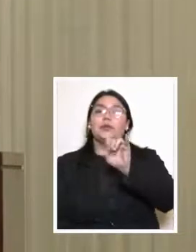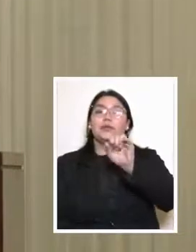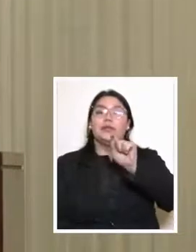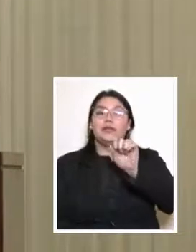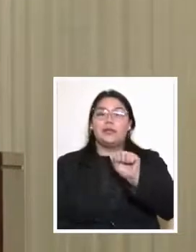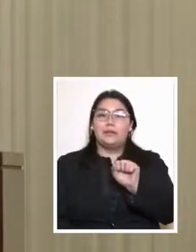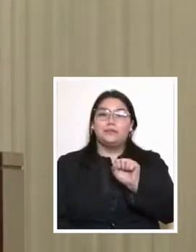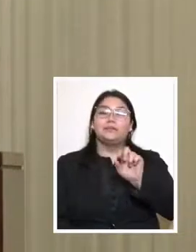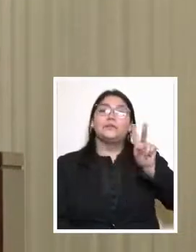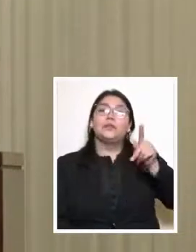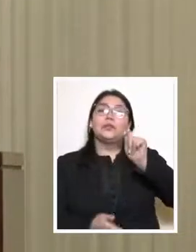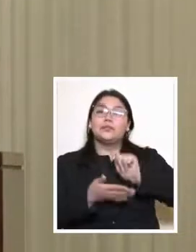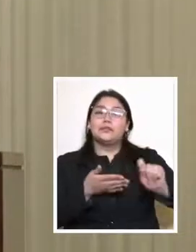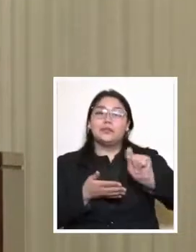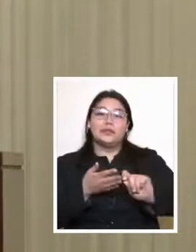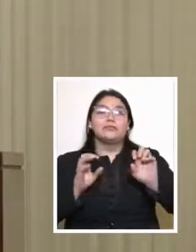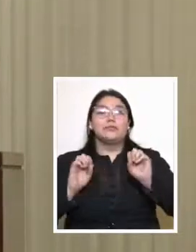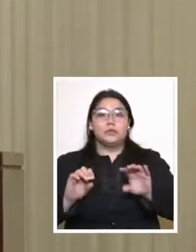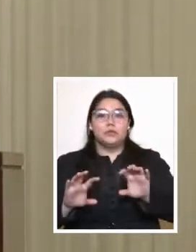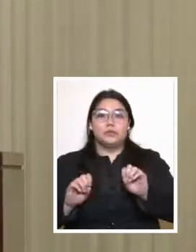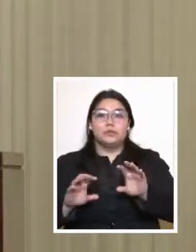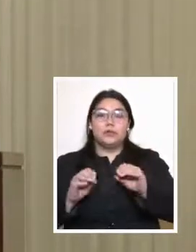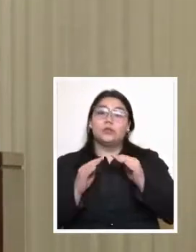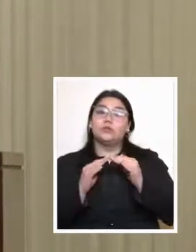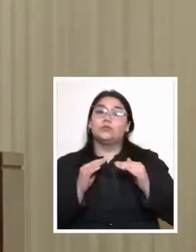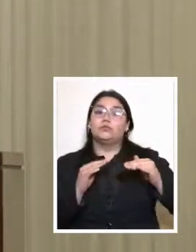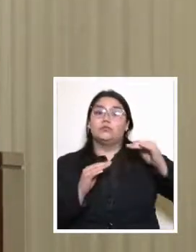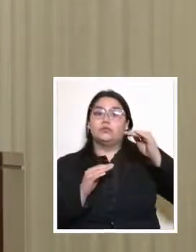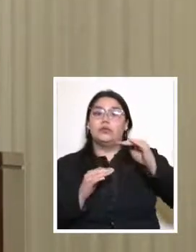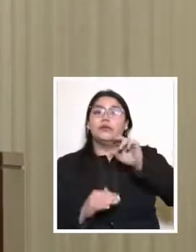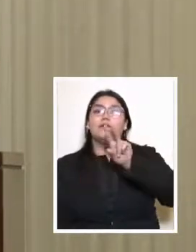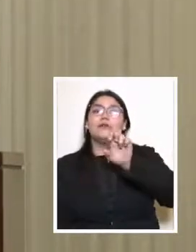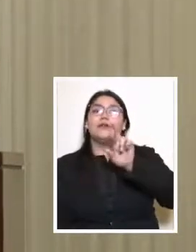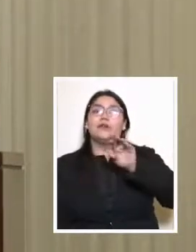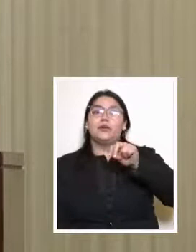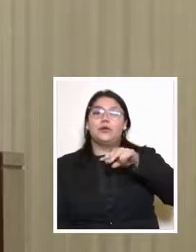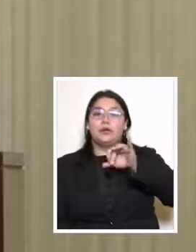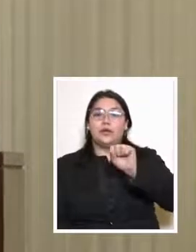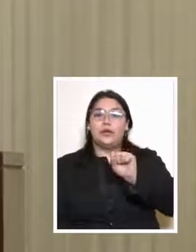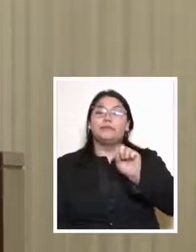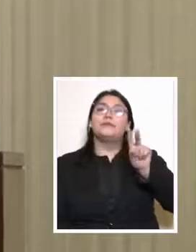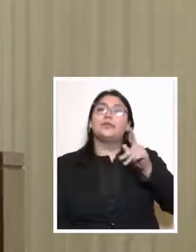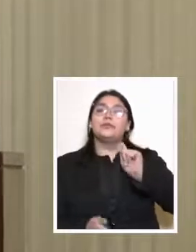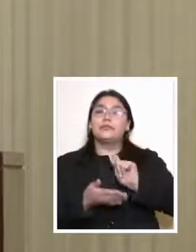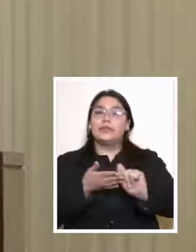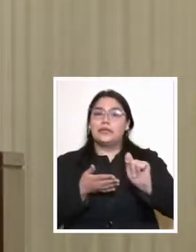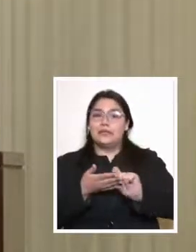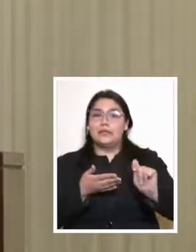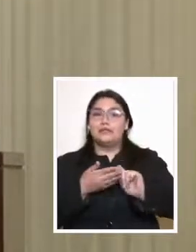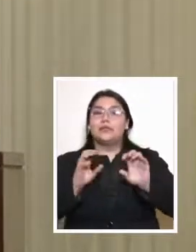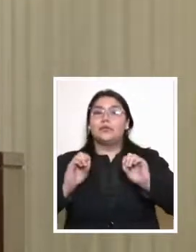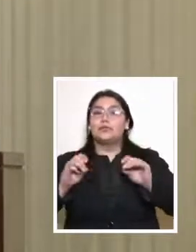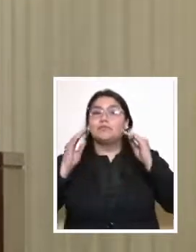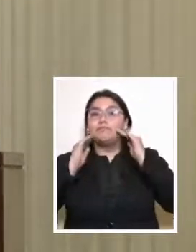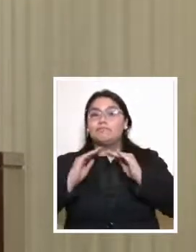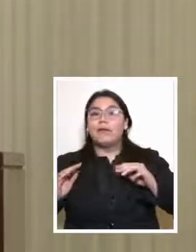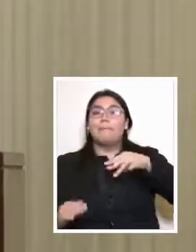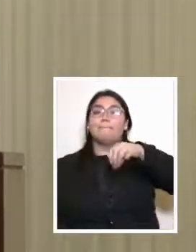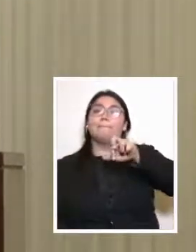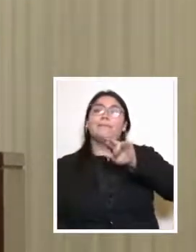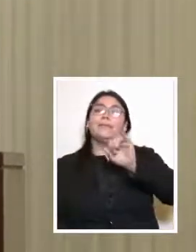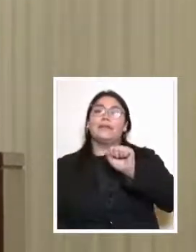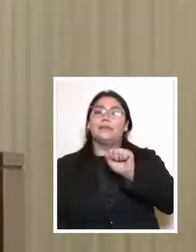la subsecretaria de Educación Superior, Verónica Huencho, la subsecretaria de Educación de Parvularia, María Isabel